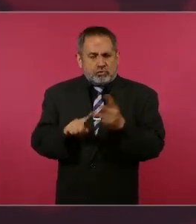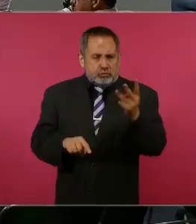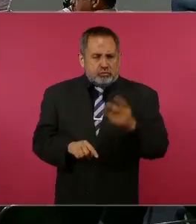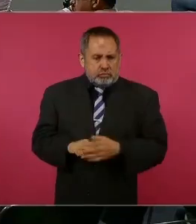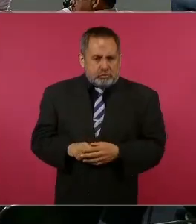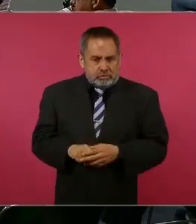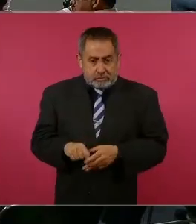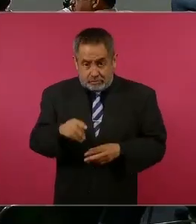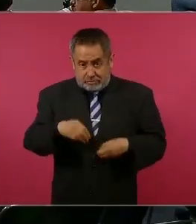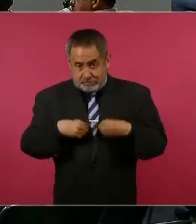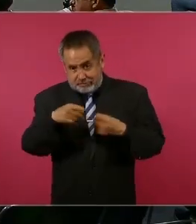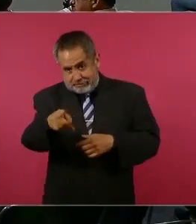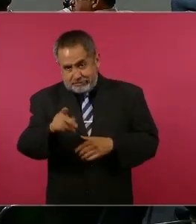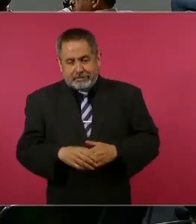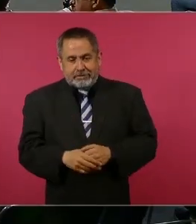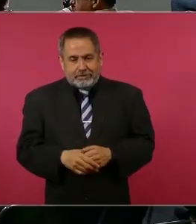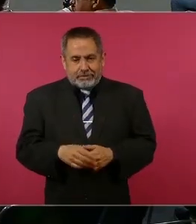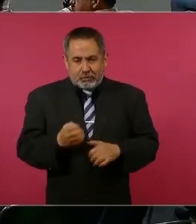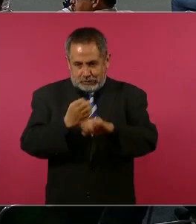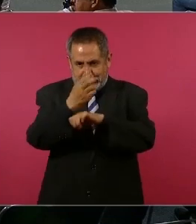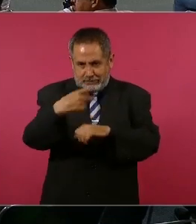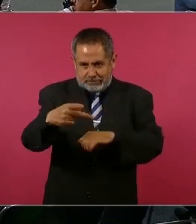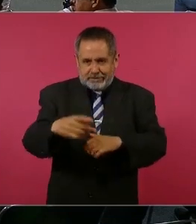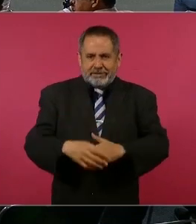Allá en tu estado.